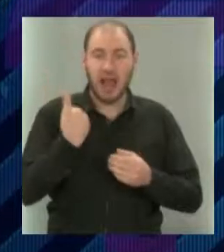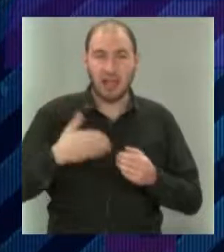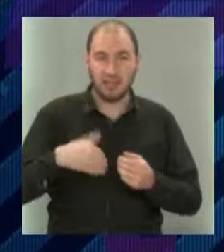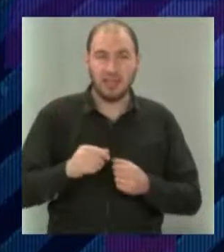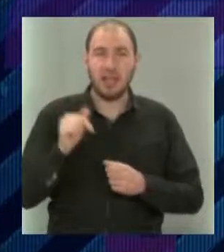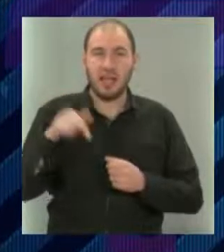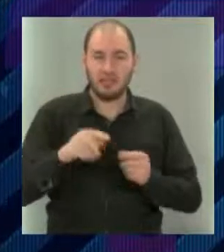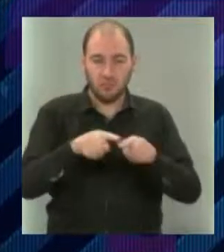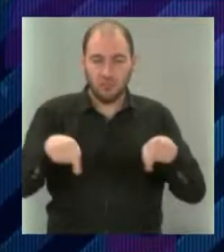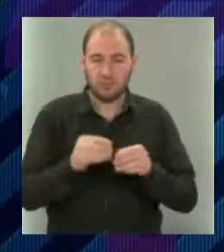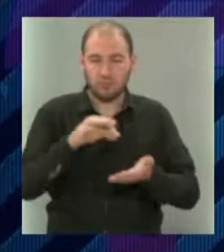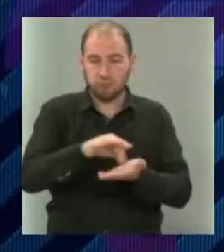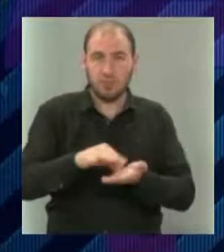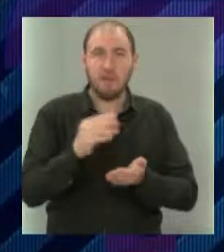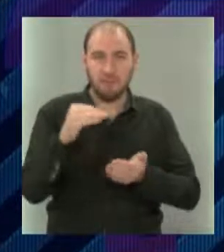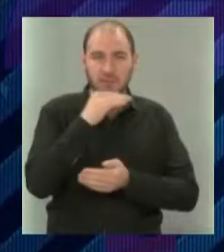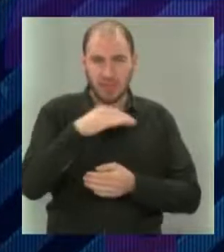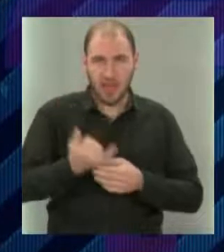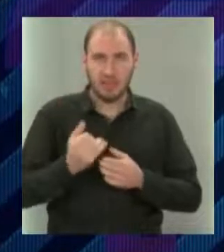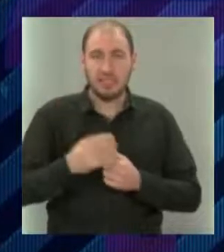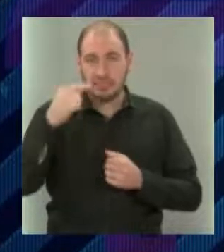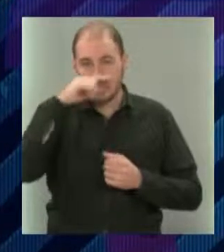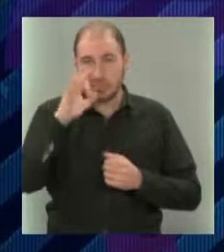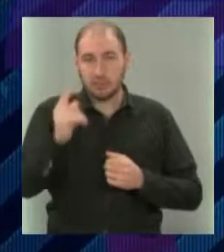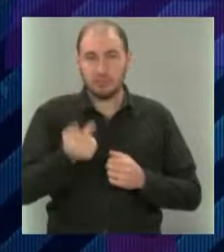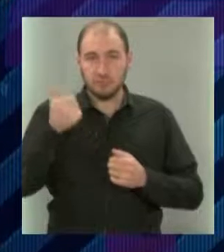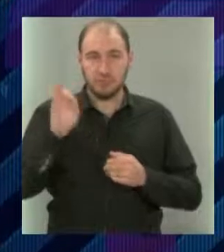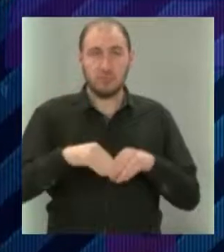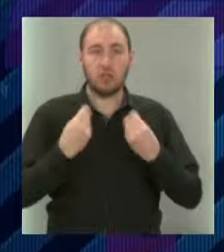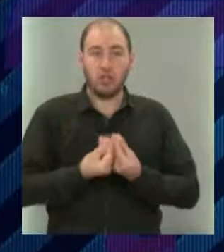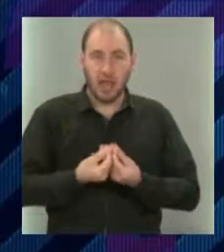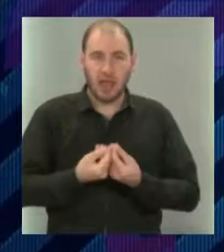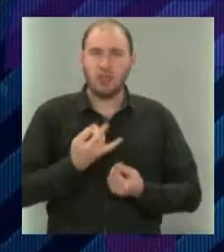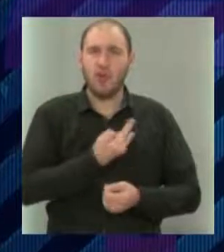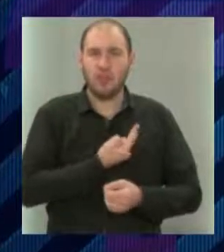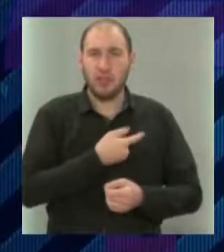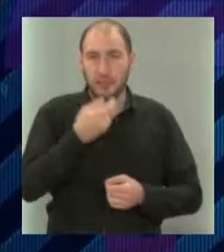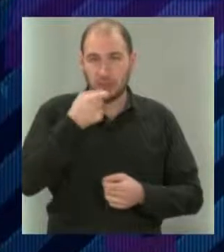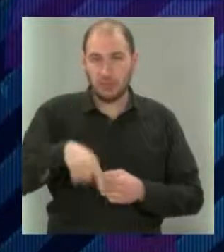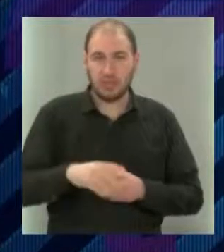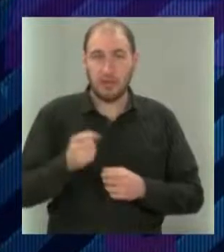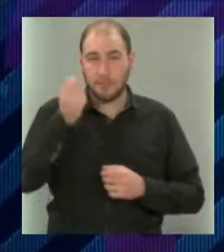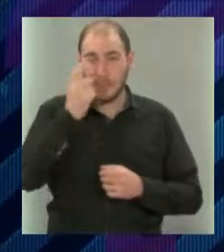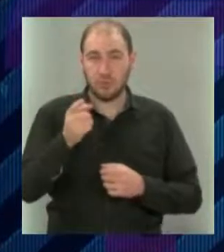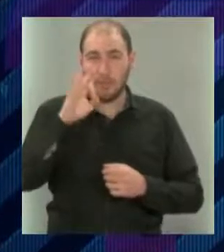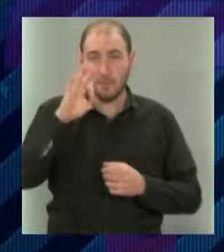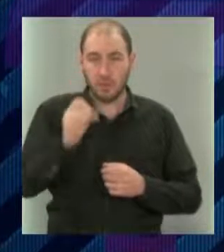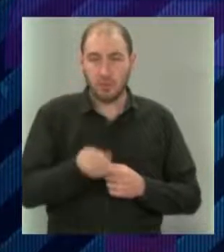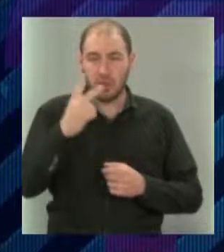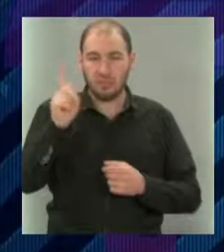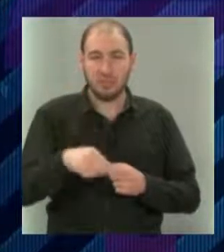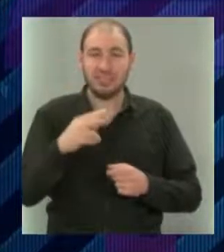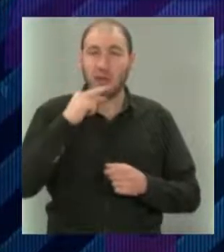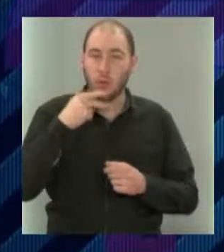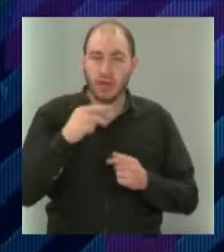registran superficie cultivada de vid. El 70,6% del total se encuentra en Mendoza, el 21,2% en